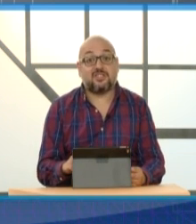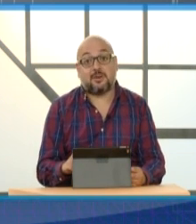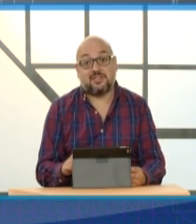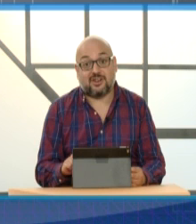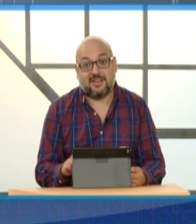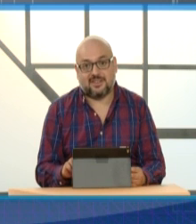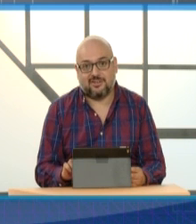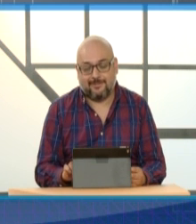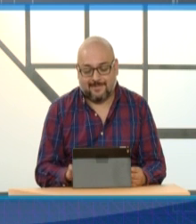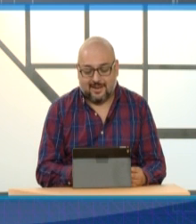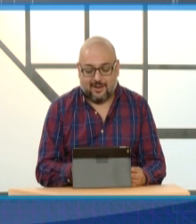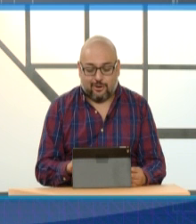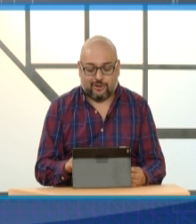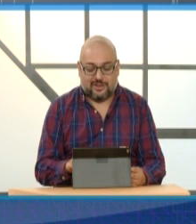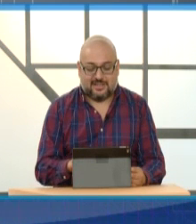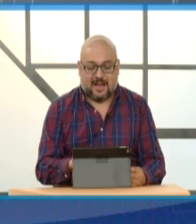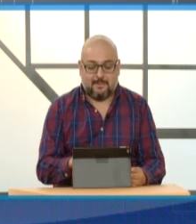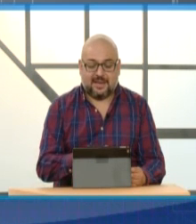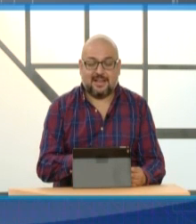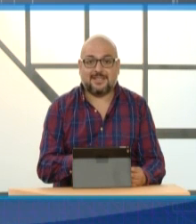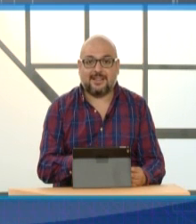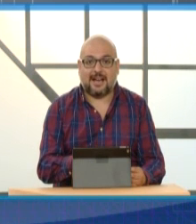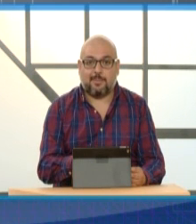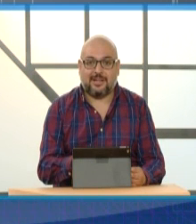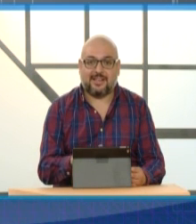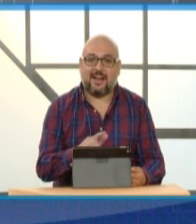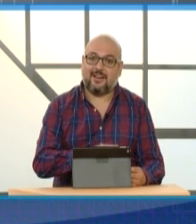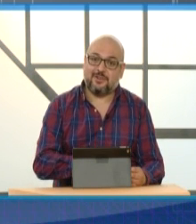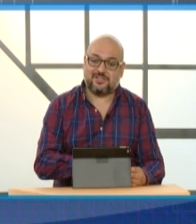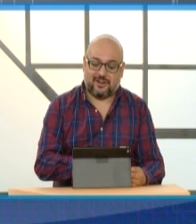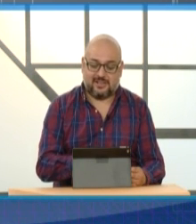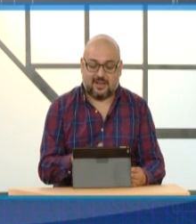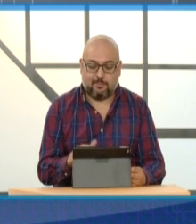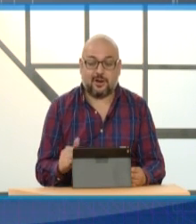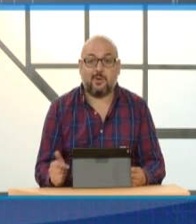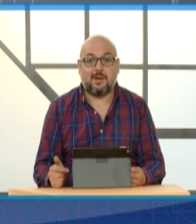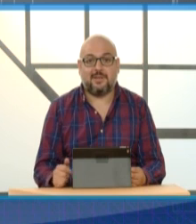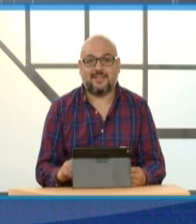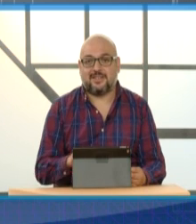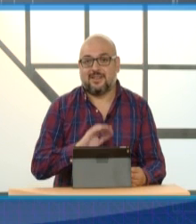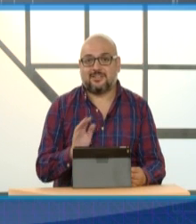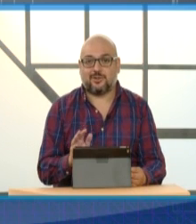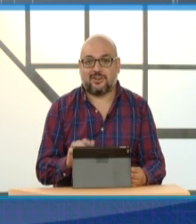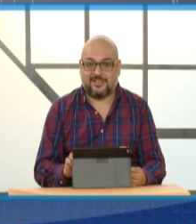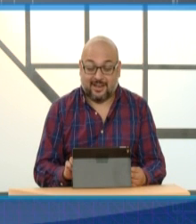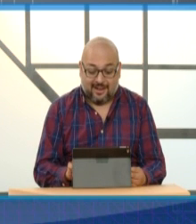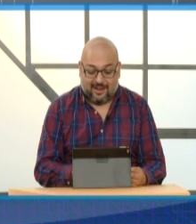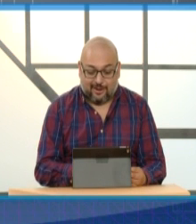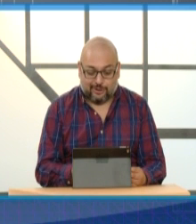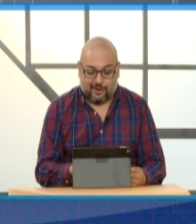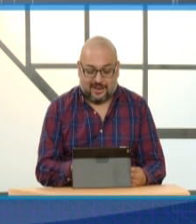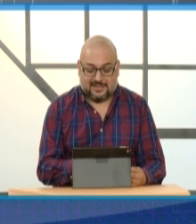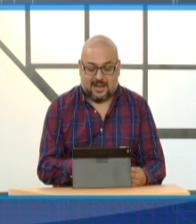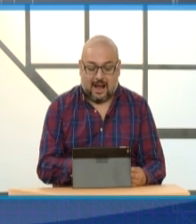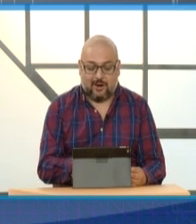Vocación de servicio, que le dicen, ¿no? Otro decía, Miguel del Cel deja la política y una sonrisa, porque vuelve a Midachi. Chao, sonrisa.